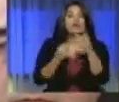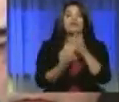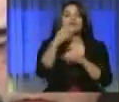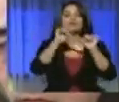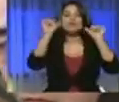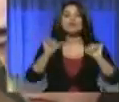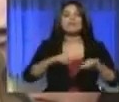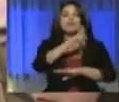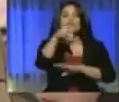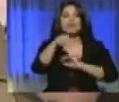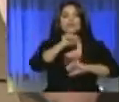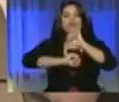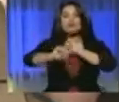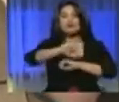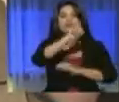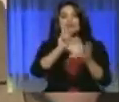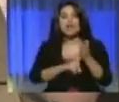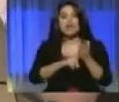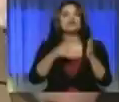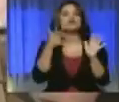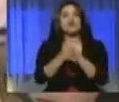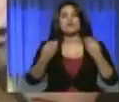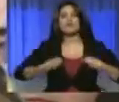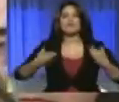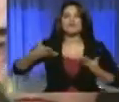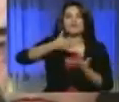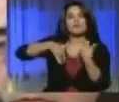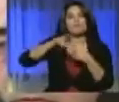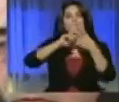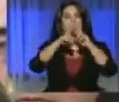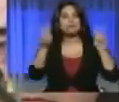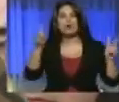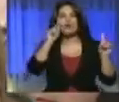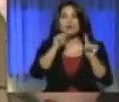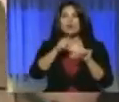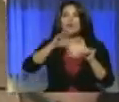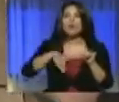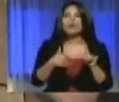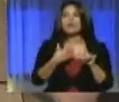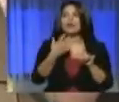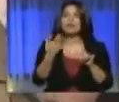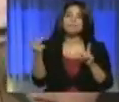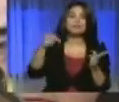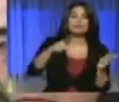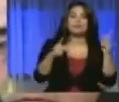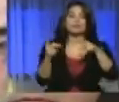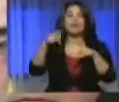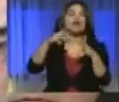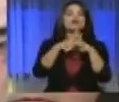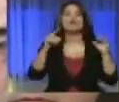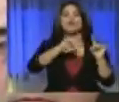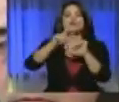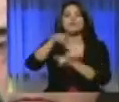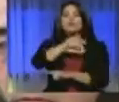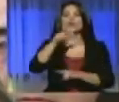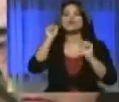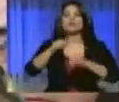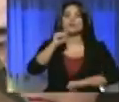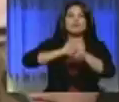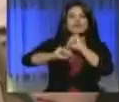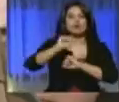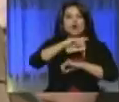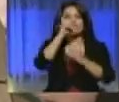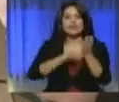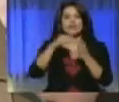prevención integral, de convivencia solidaria y paz, para que se incorporen todos los actores que hacen prevención integral en el país y